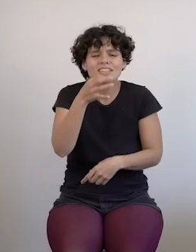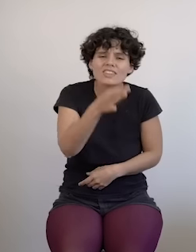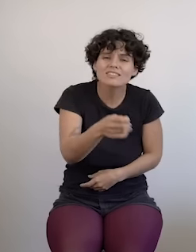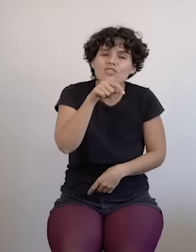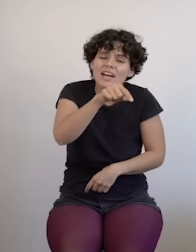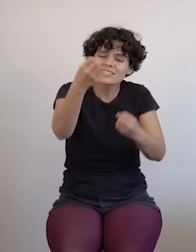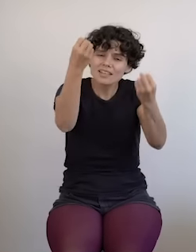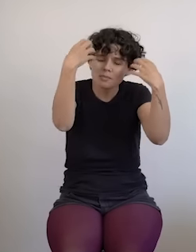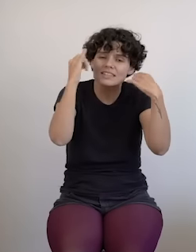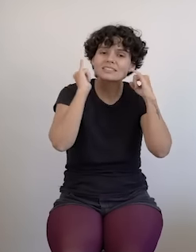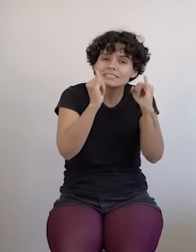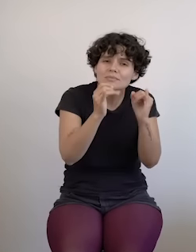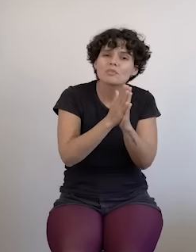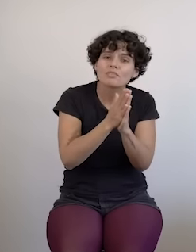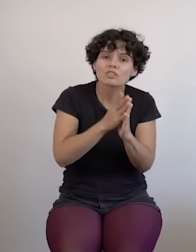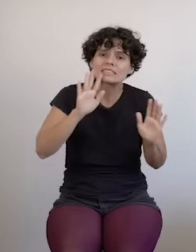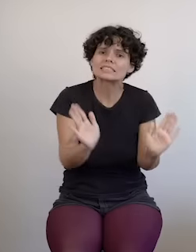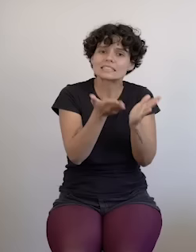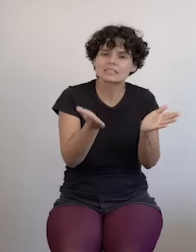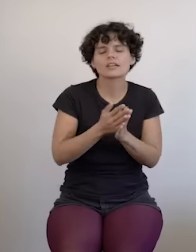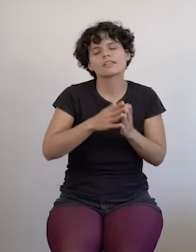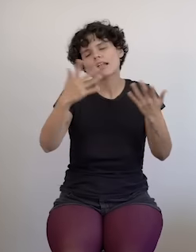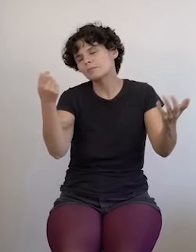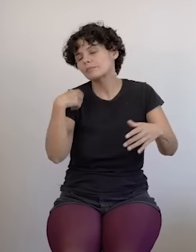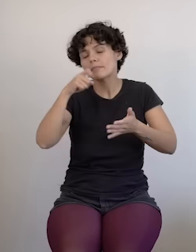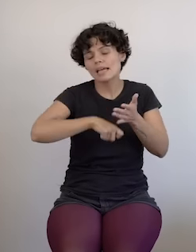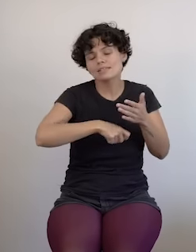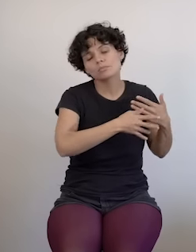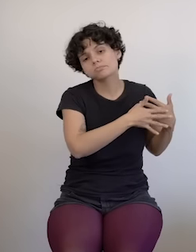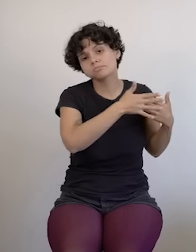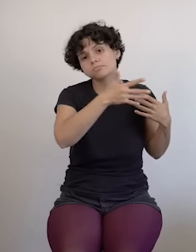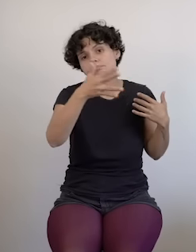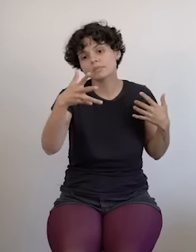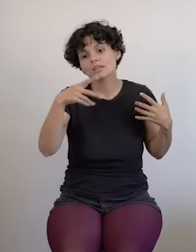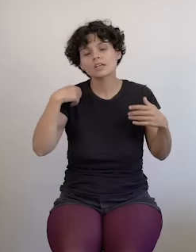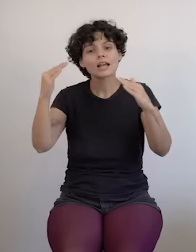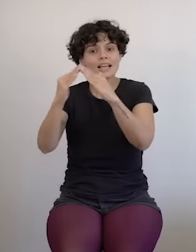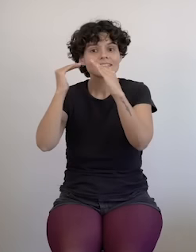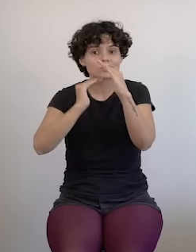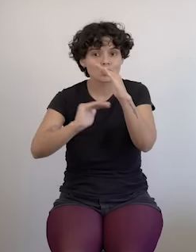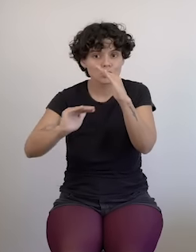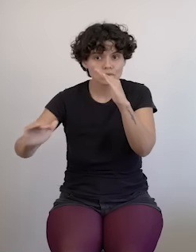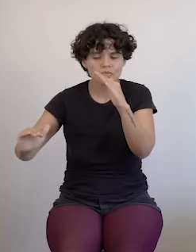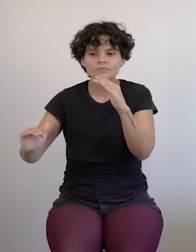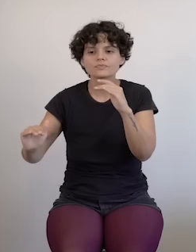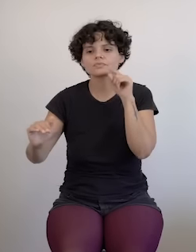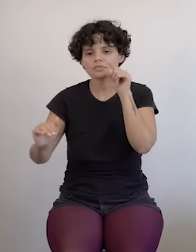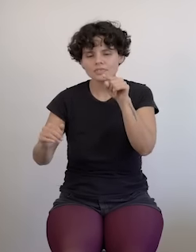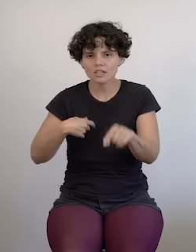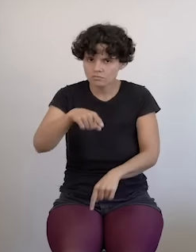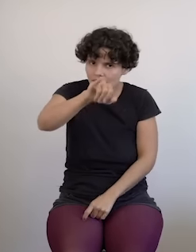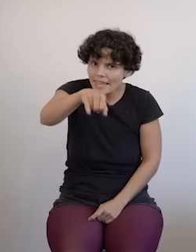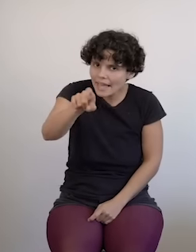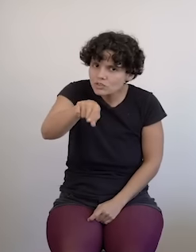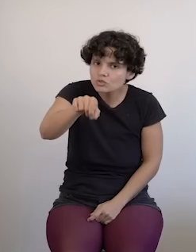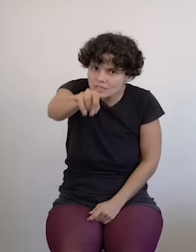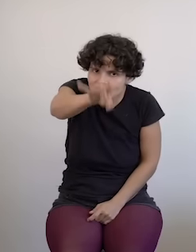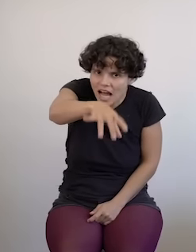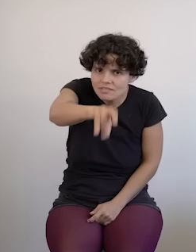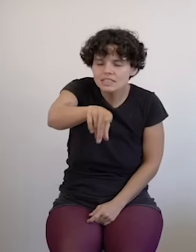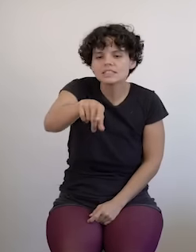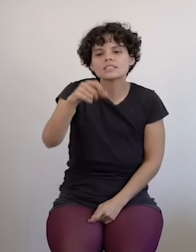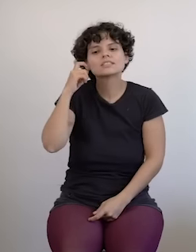de rescatar las guas que te estoy diciéndote yo. Bajar los meses, voy para otro carpo. Y llega el Jesús, po, que es mi guachito, hermano, el Jesús, el